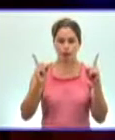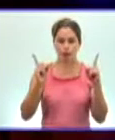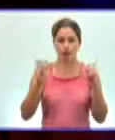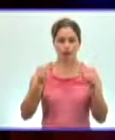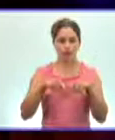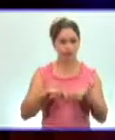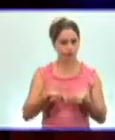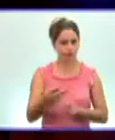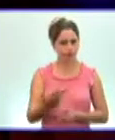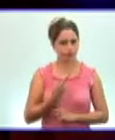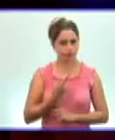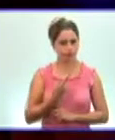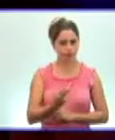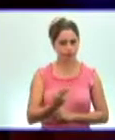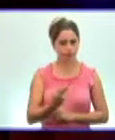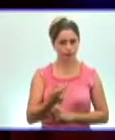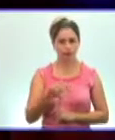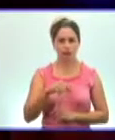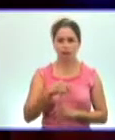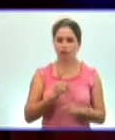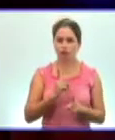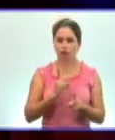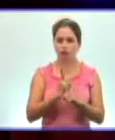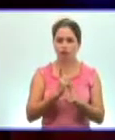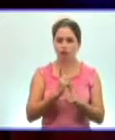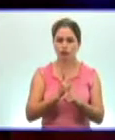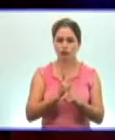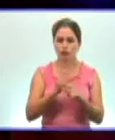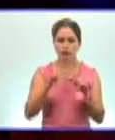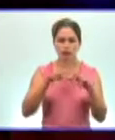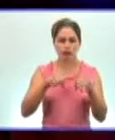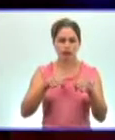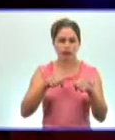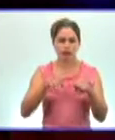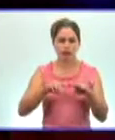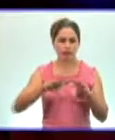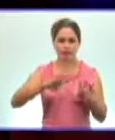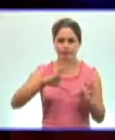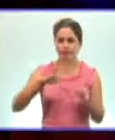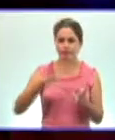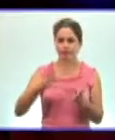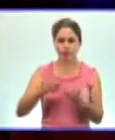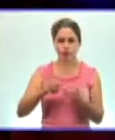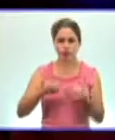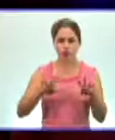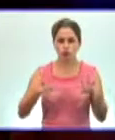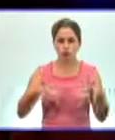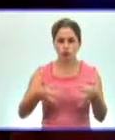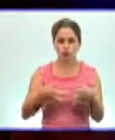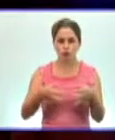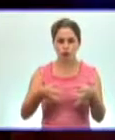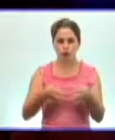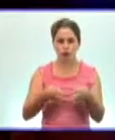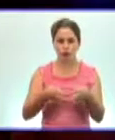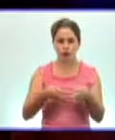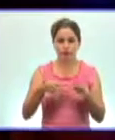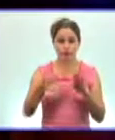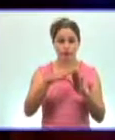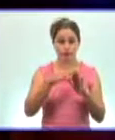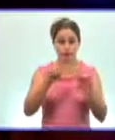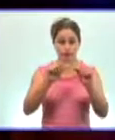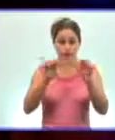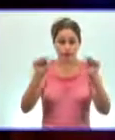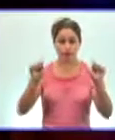nosotros, pues aproximarnos a esa mágica relación que tiene que ver con el sistema de conocimiento,